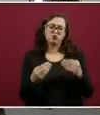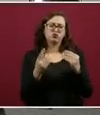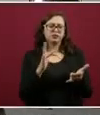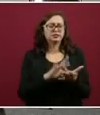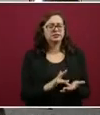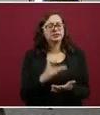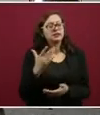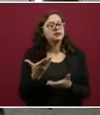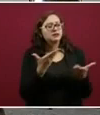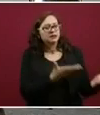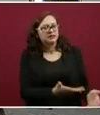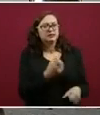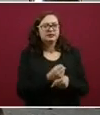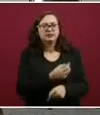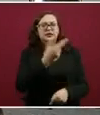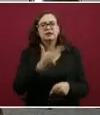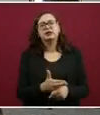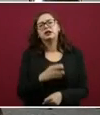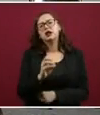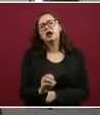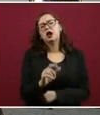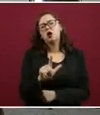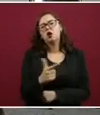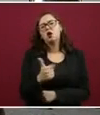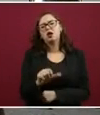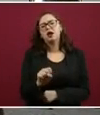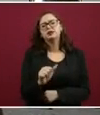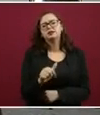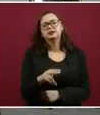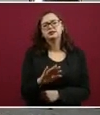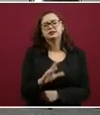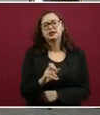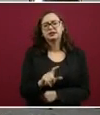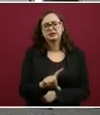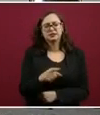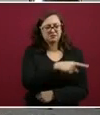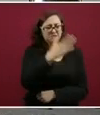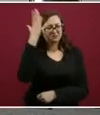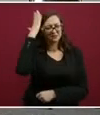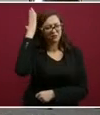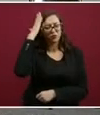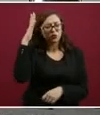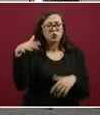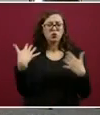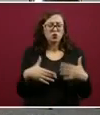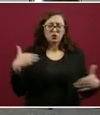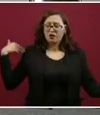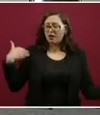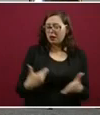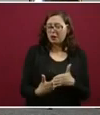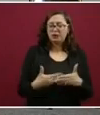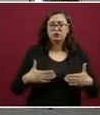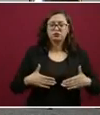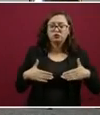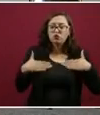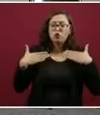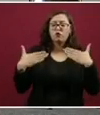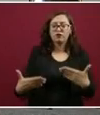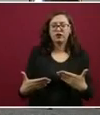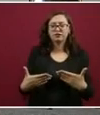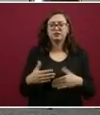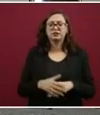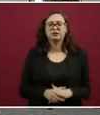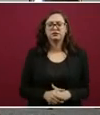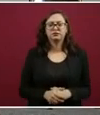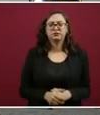Olga Sánchez Cordero por la confianza que me brindó estos meses. Informo también que